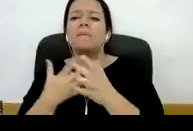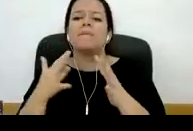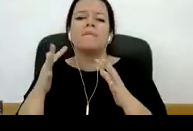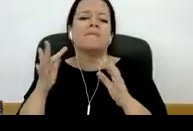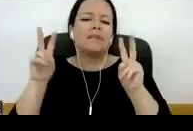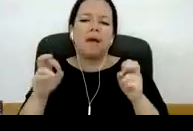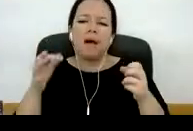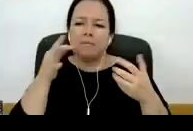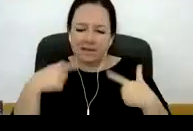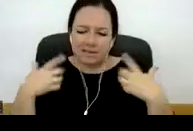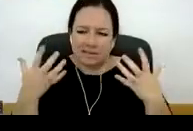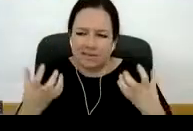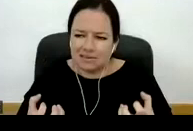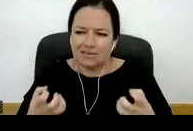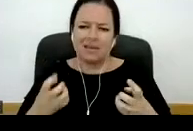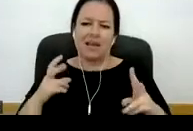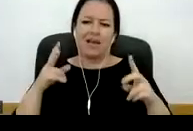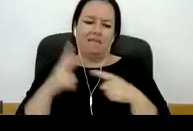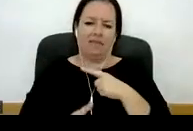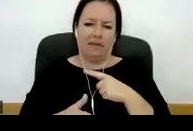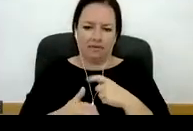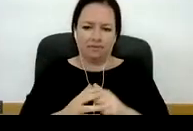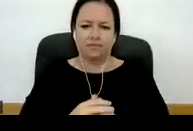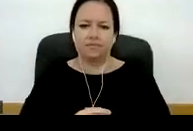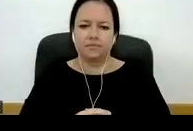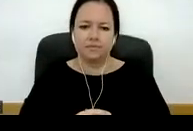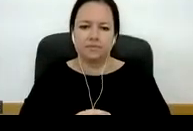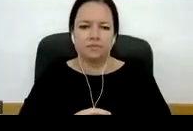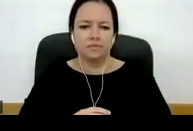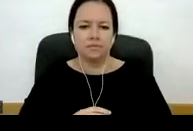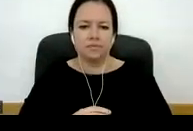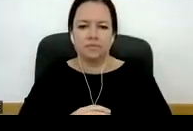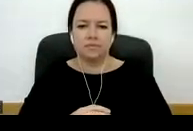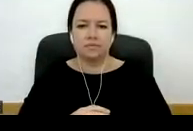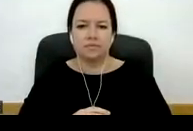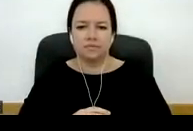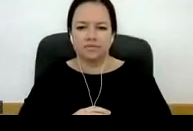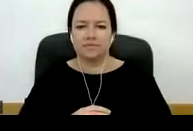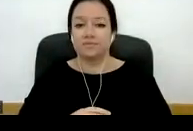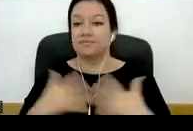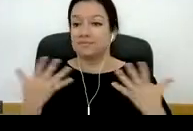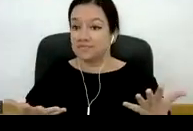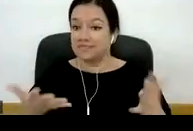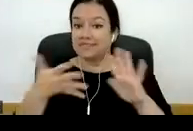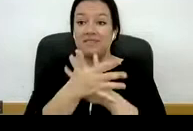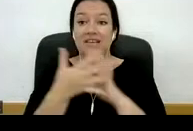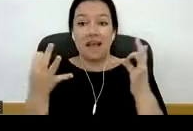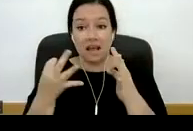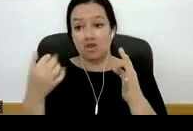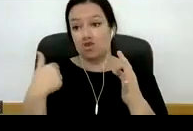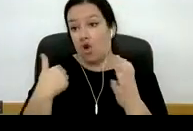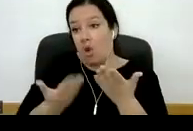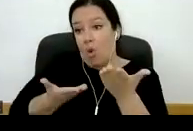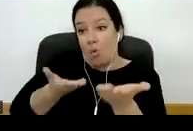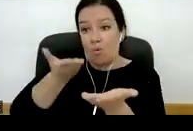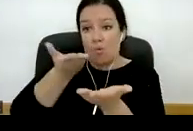antioxidativo, proceso de compensación de la oxidación. Por tanto, yo lo que os propongo es,